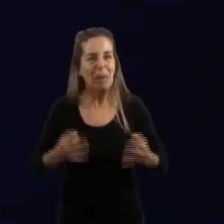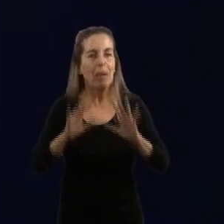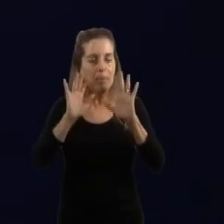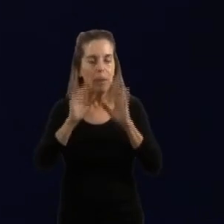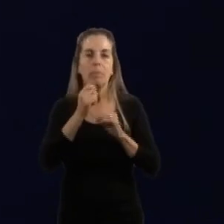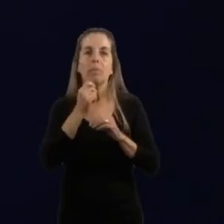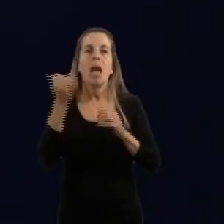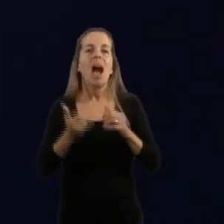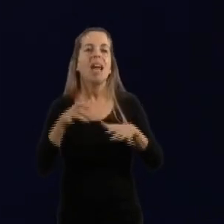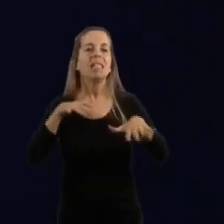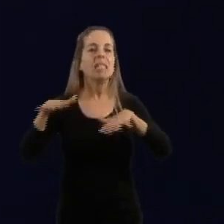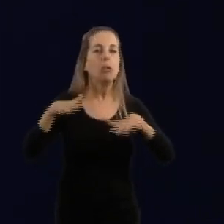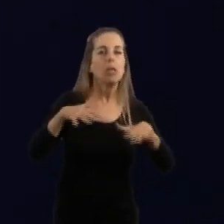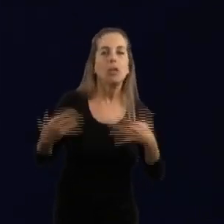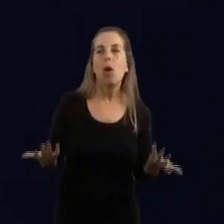cuestiones que